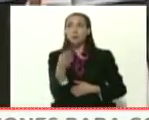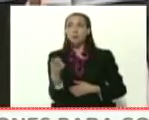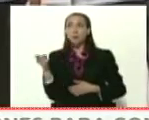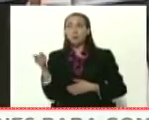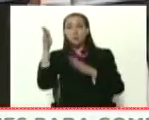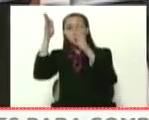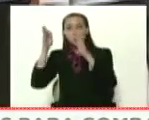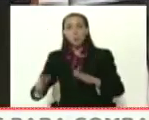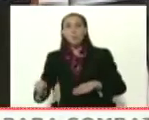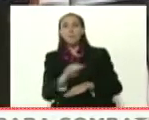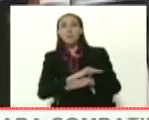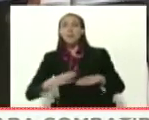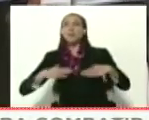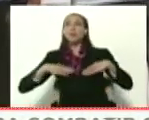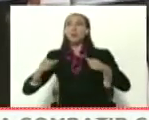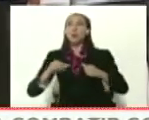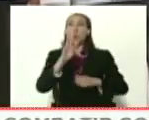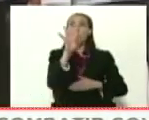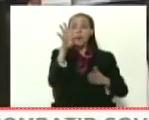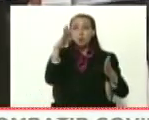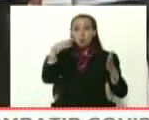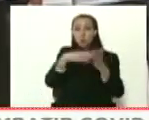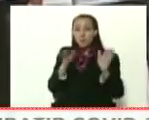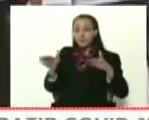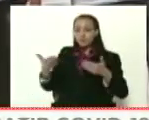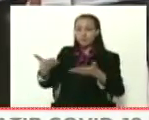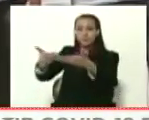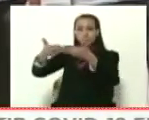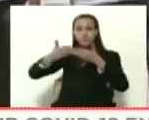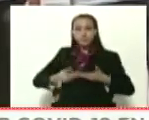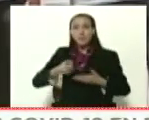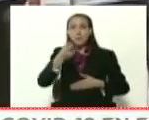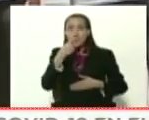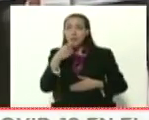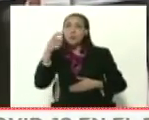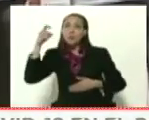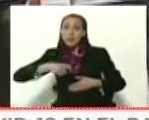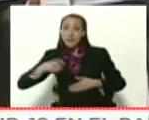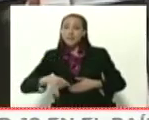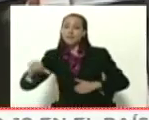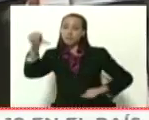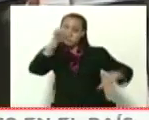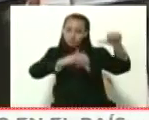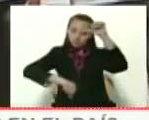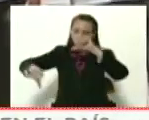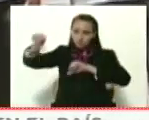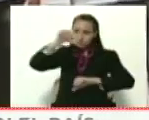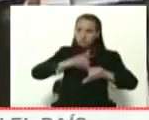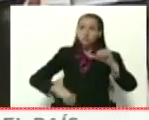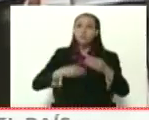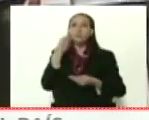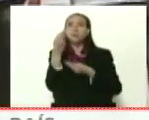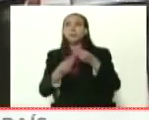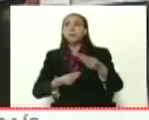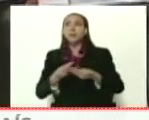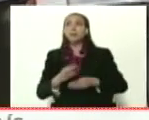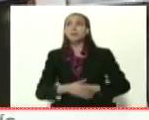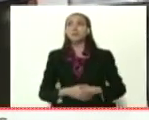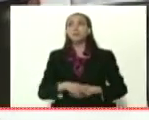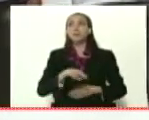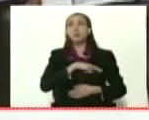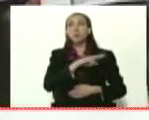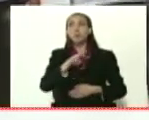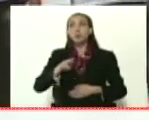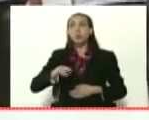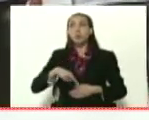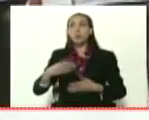Alvarado, 4.000 kits de pruebas y todos los medicamentos y reactivos necesarios para estos kits. Estamos